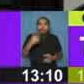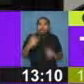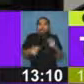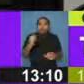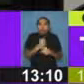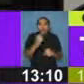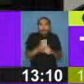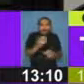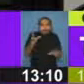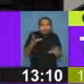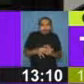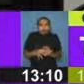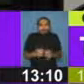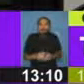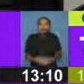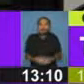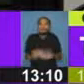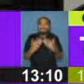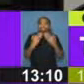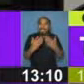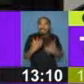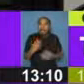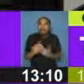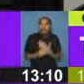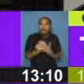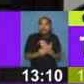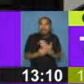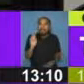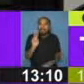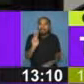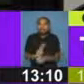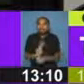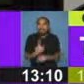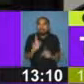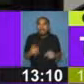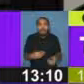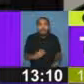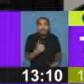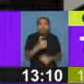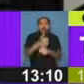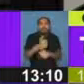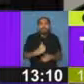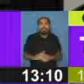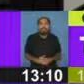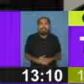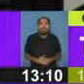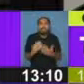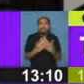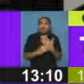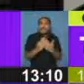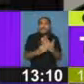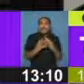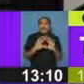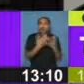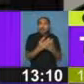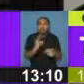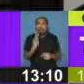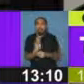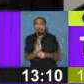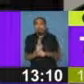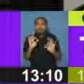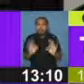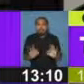presente eh ministro de seguridad Gracias por estar presente también ministra de ambiente eh